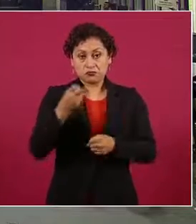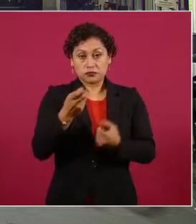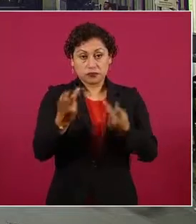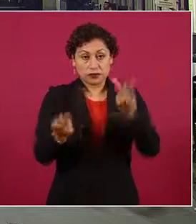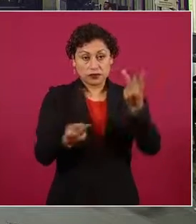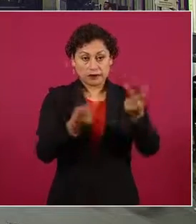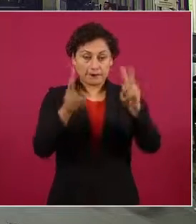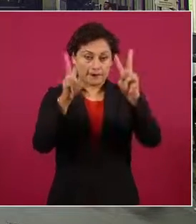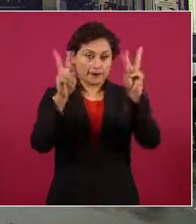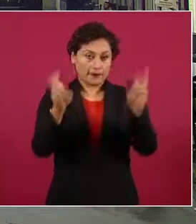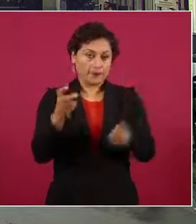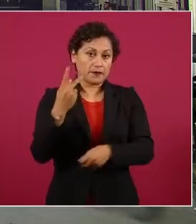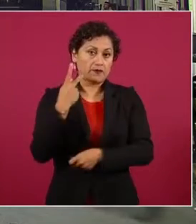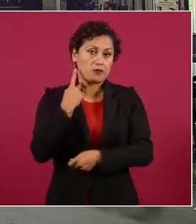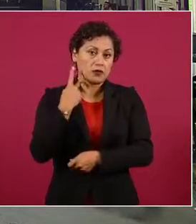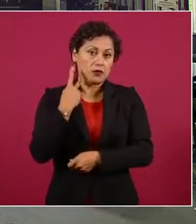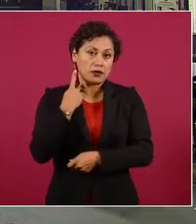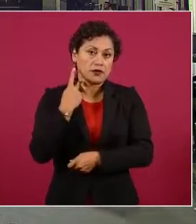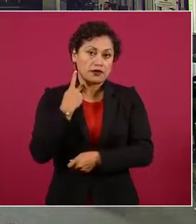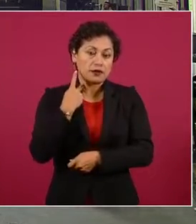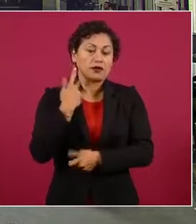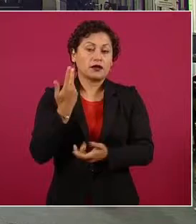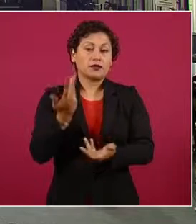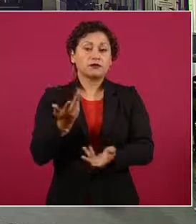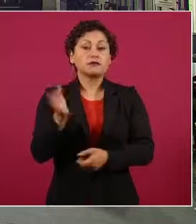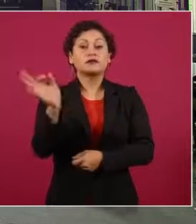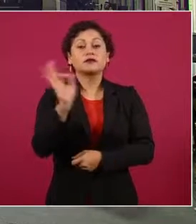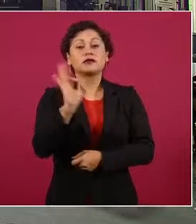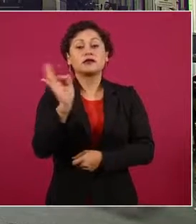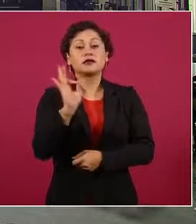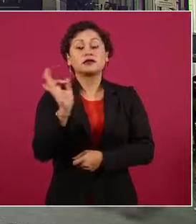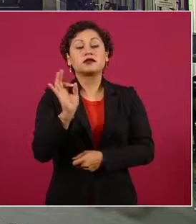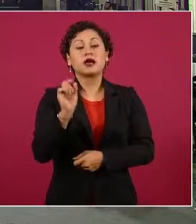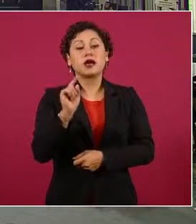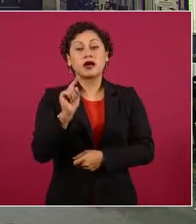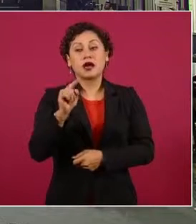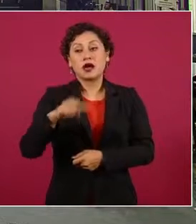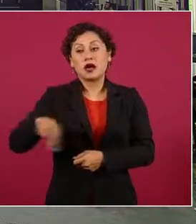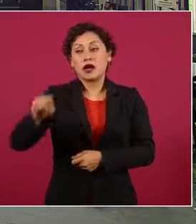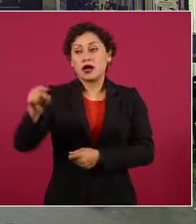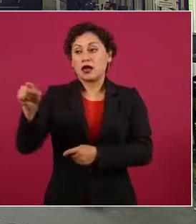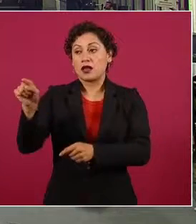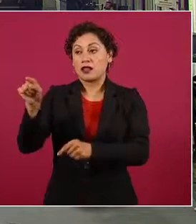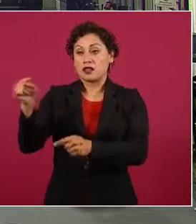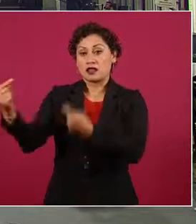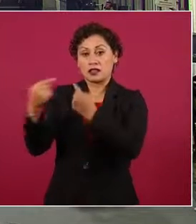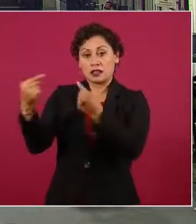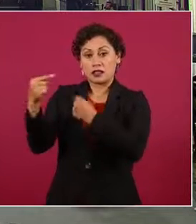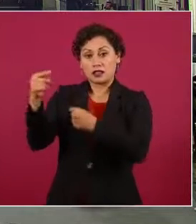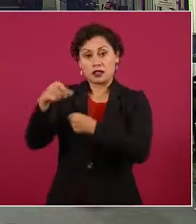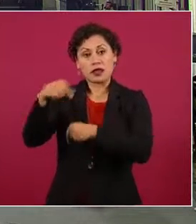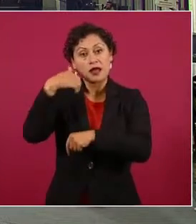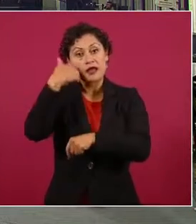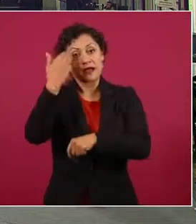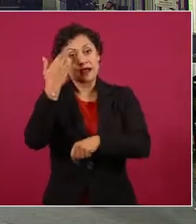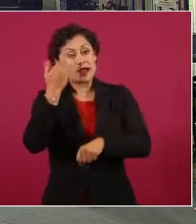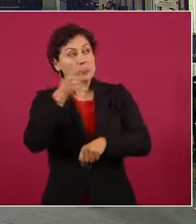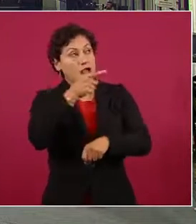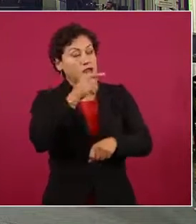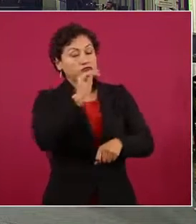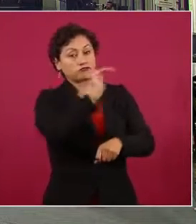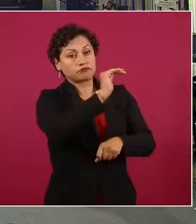político y pues que los opositores buscaban apoyo del Departamento de Estado de Estados Unidos. ¿Tuvo oportunidad de expresarle esto al señor Blinken?